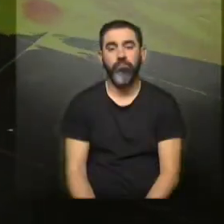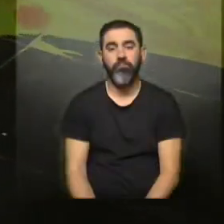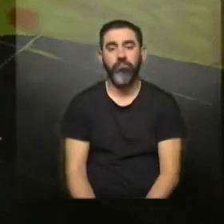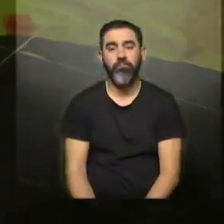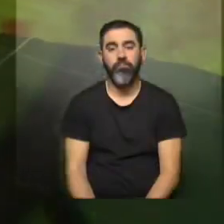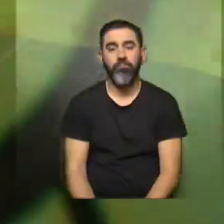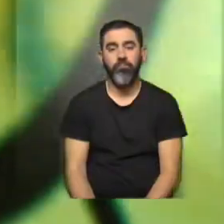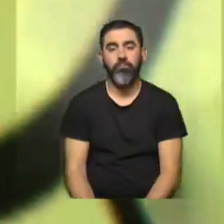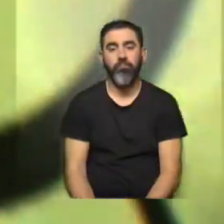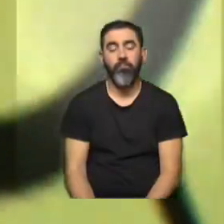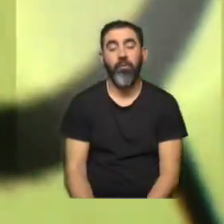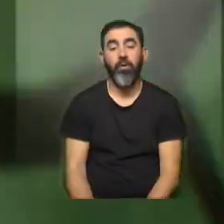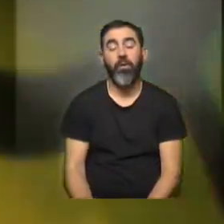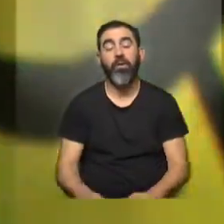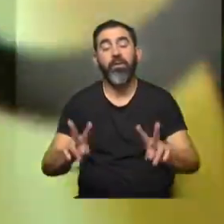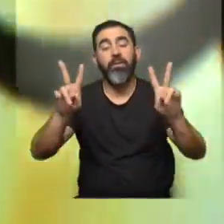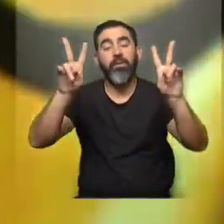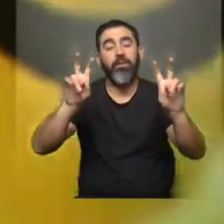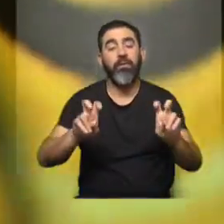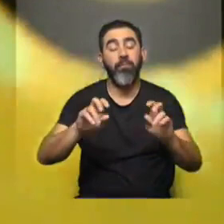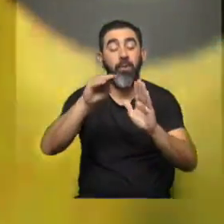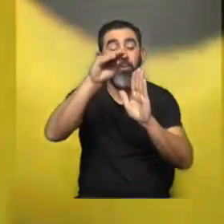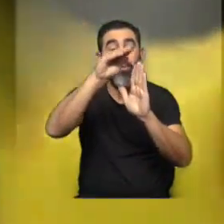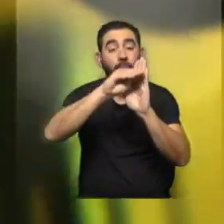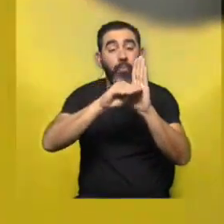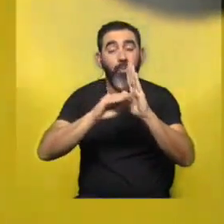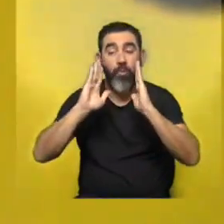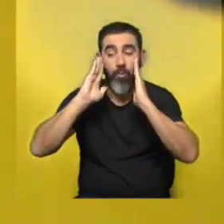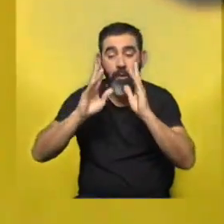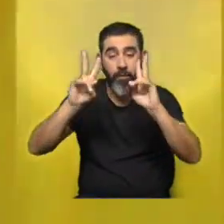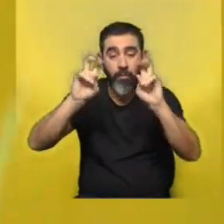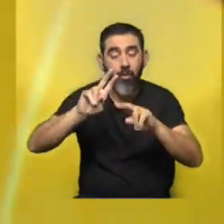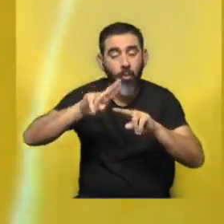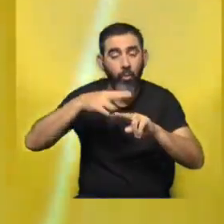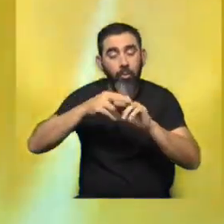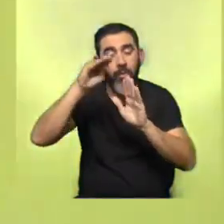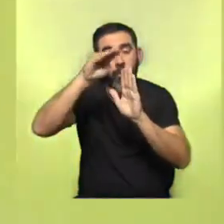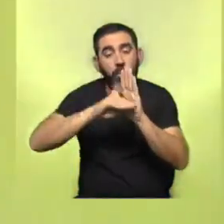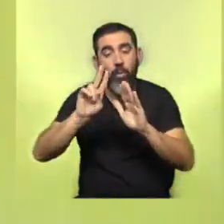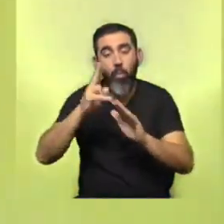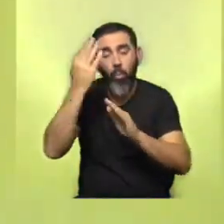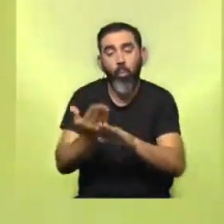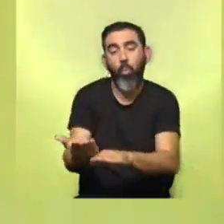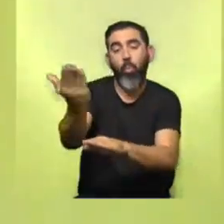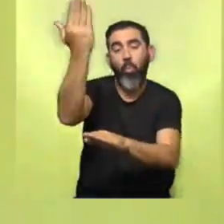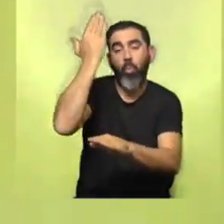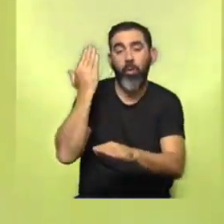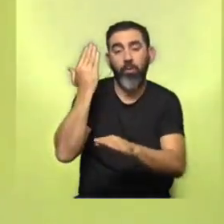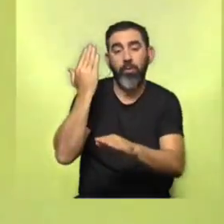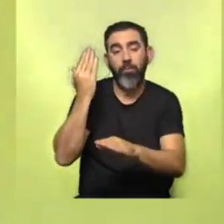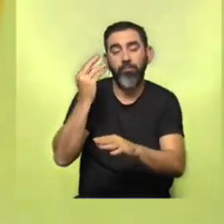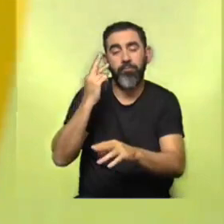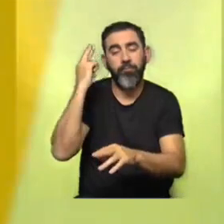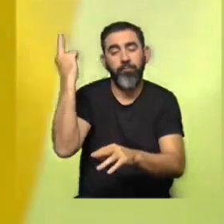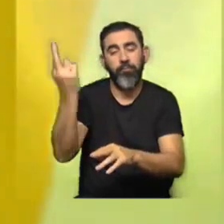Y en este juego del programa dedicado, un nuevo programa dedicado al Uruguay milenario, hacemos este extraño